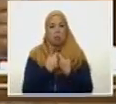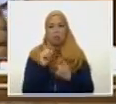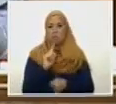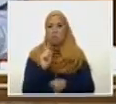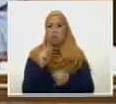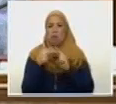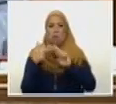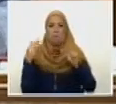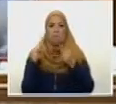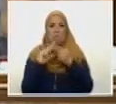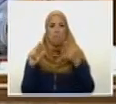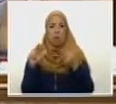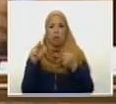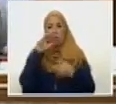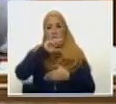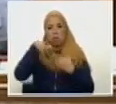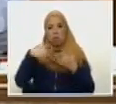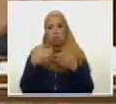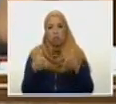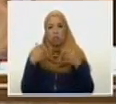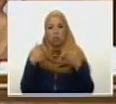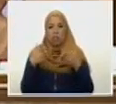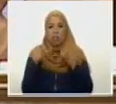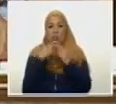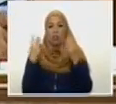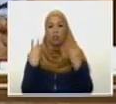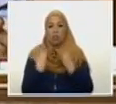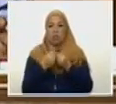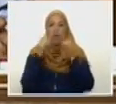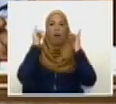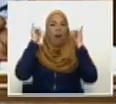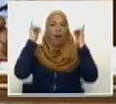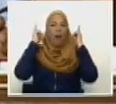mundo. El día que ganemos, todos nos van a acompañar a esa fiesta.